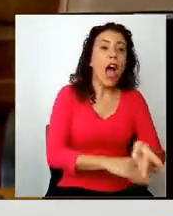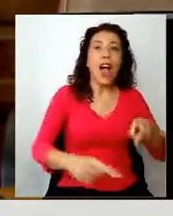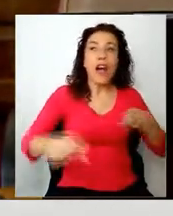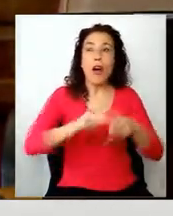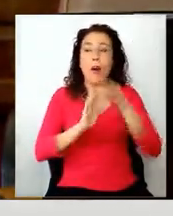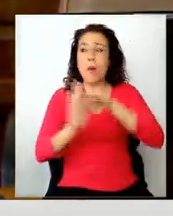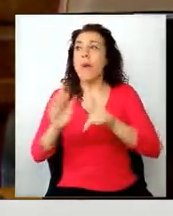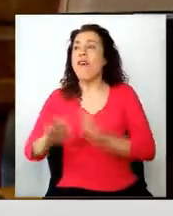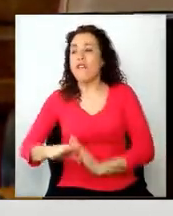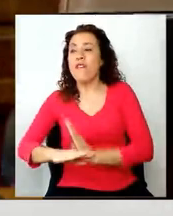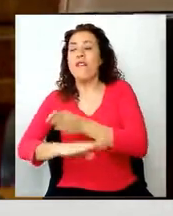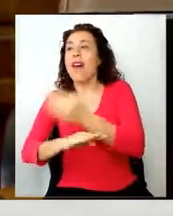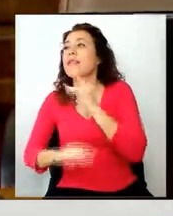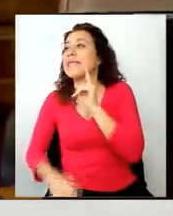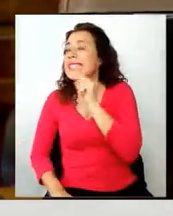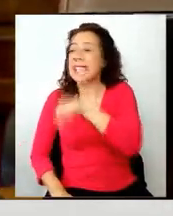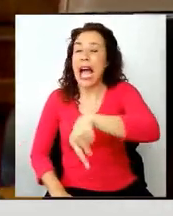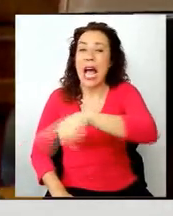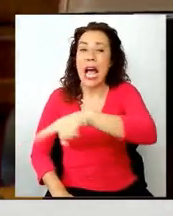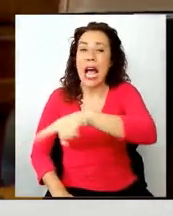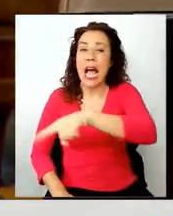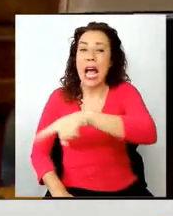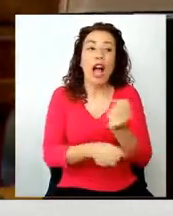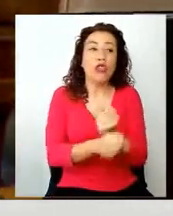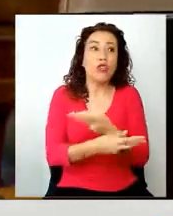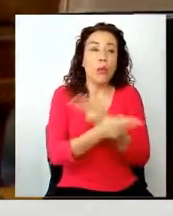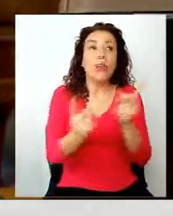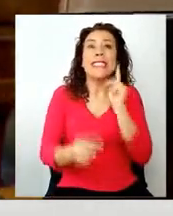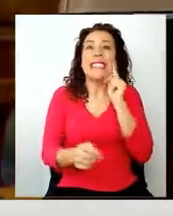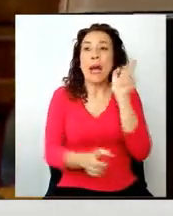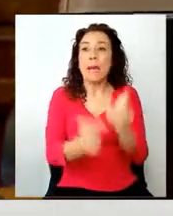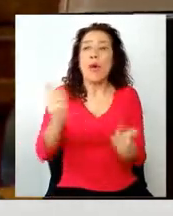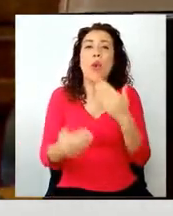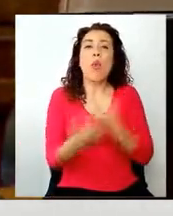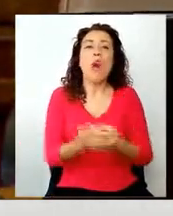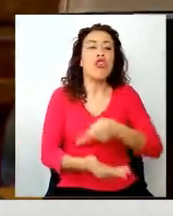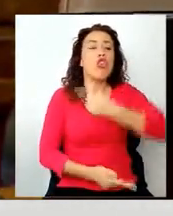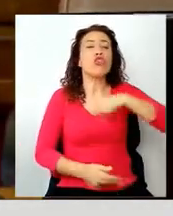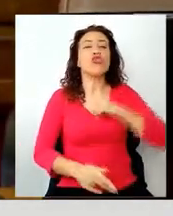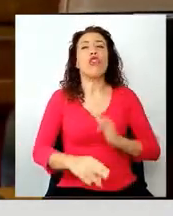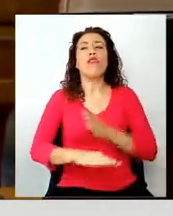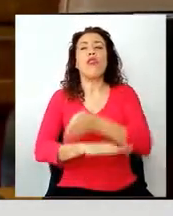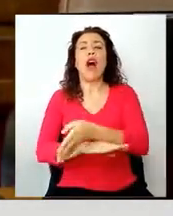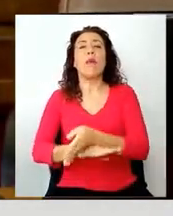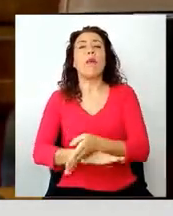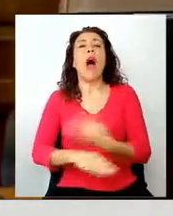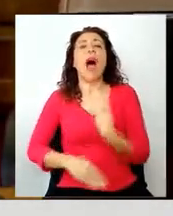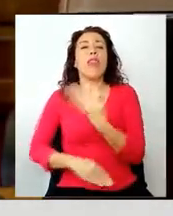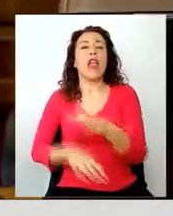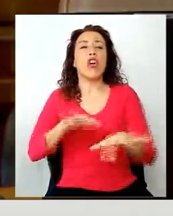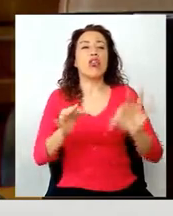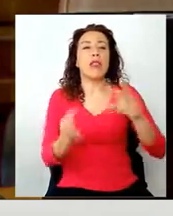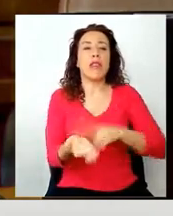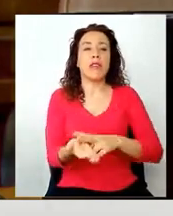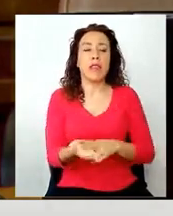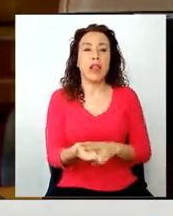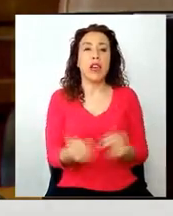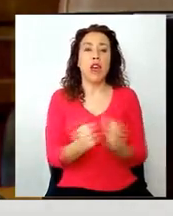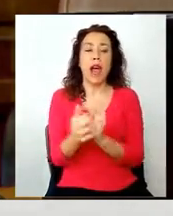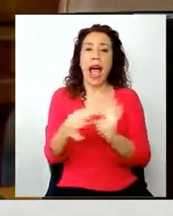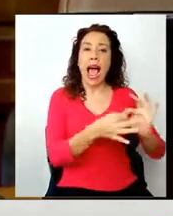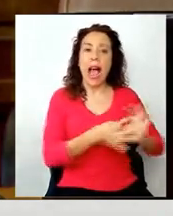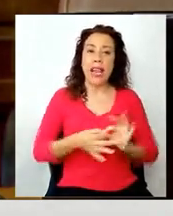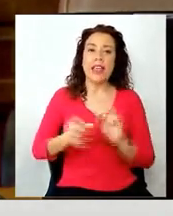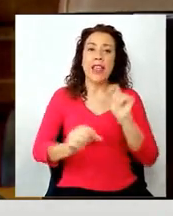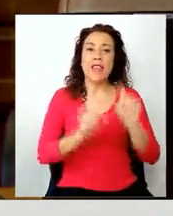vamos a una obra pública y ahí están Pero cuándo estamos nosotros Cuándo le damos algo concreto junto a la alianza por la defensoría de las personas